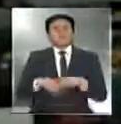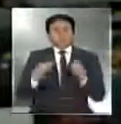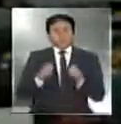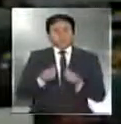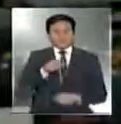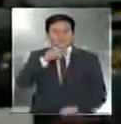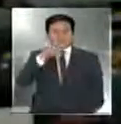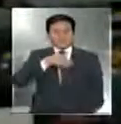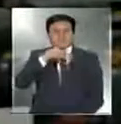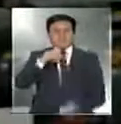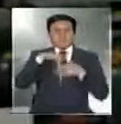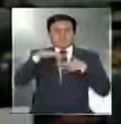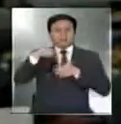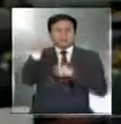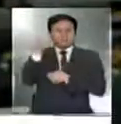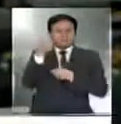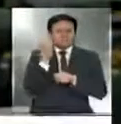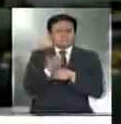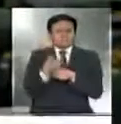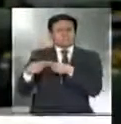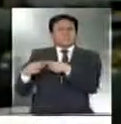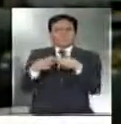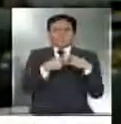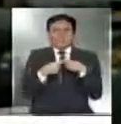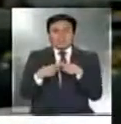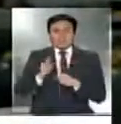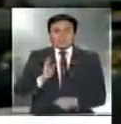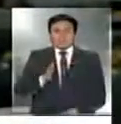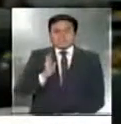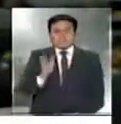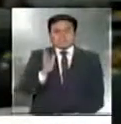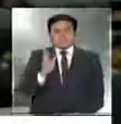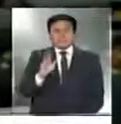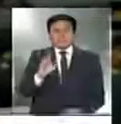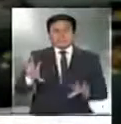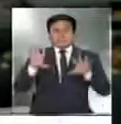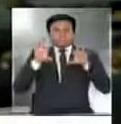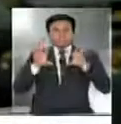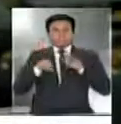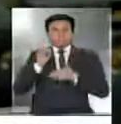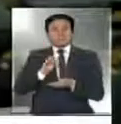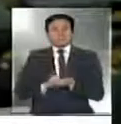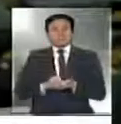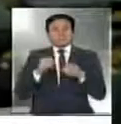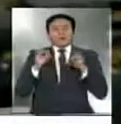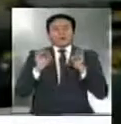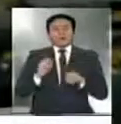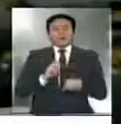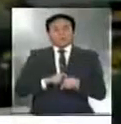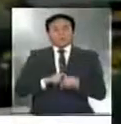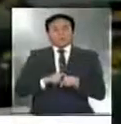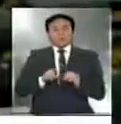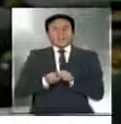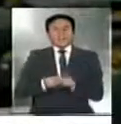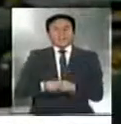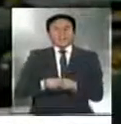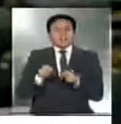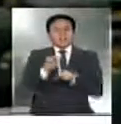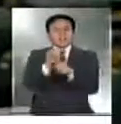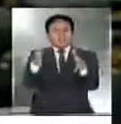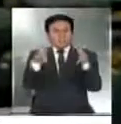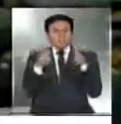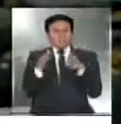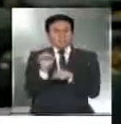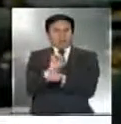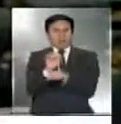Bueno, les contamos que siguen las manifestaciones y las demandas sociales cada vez y se hacen notar más. Bueno, en esta oportunidad fue el turno de los camioneros